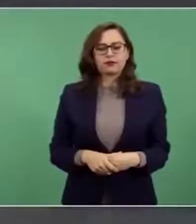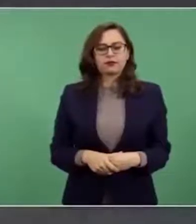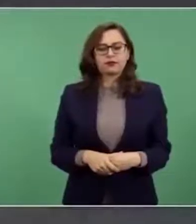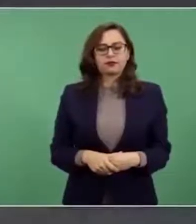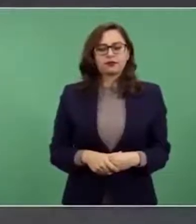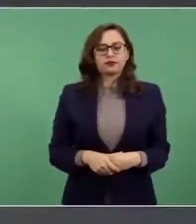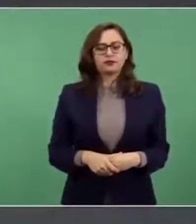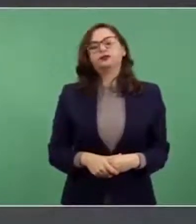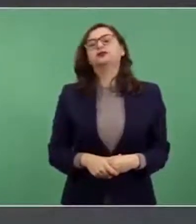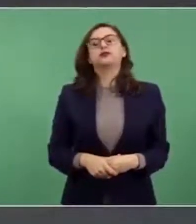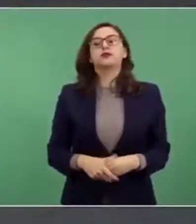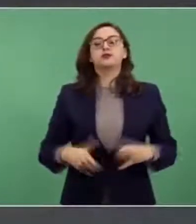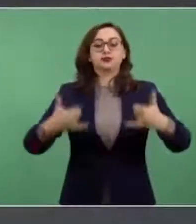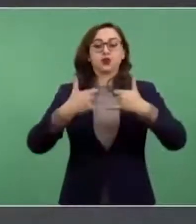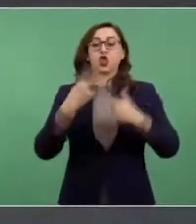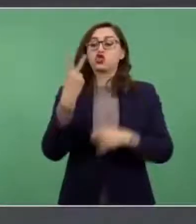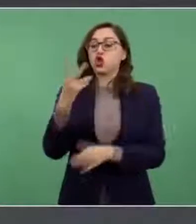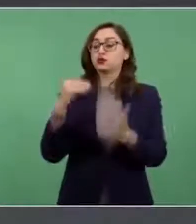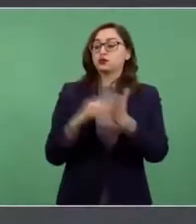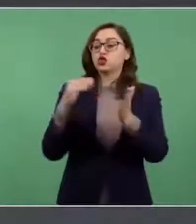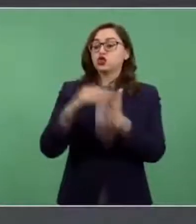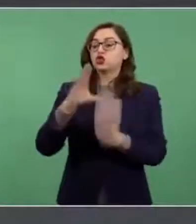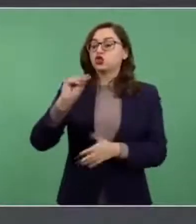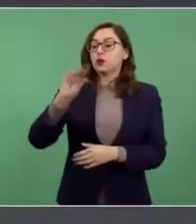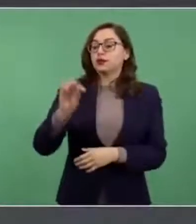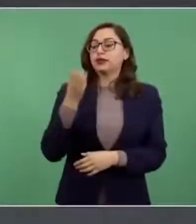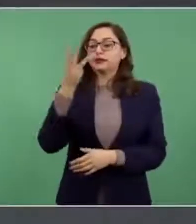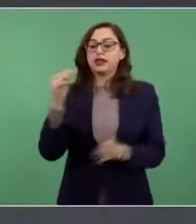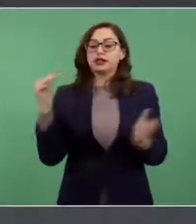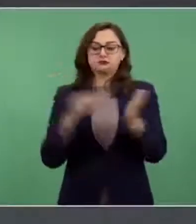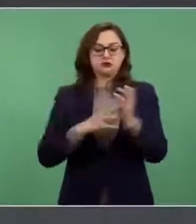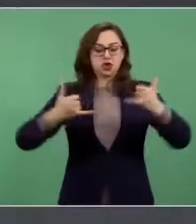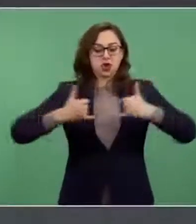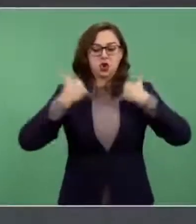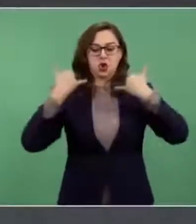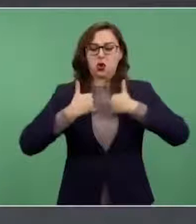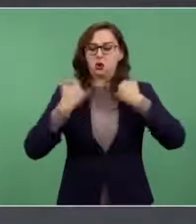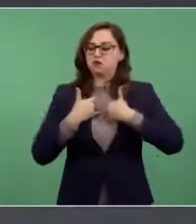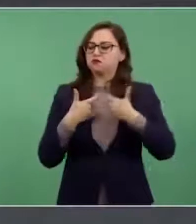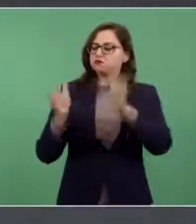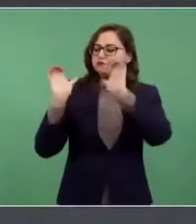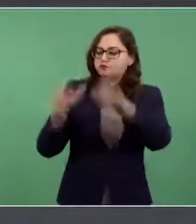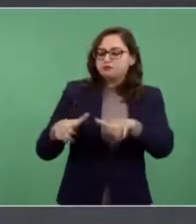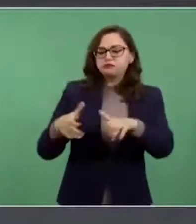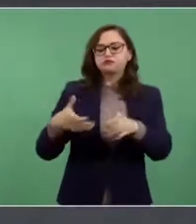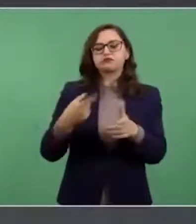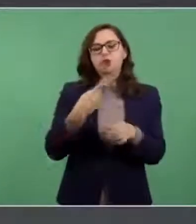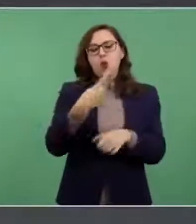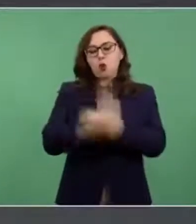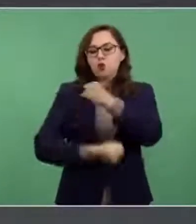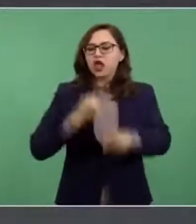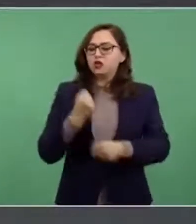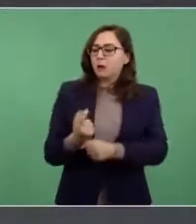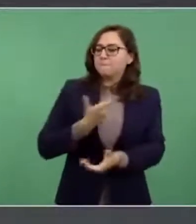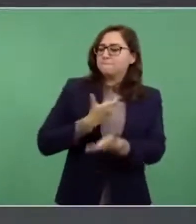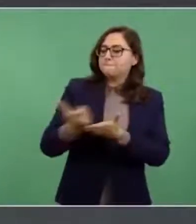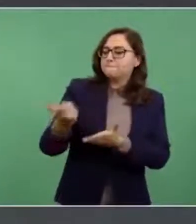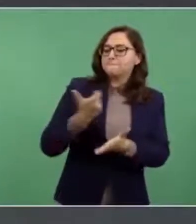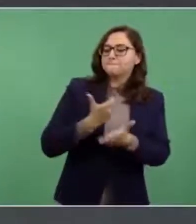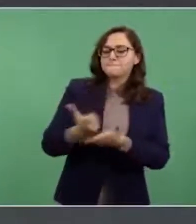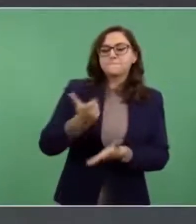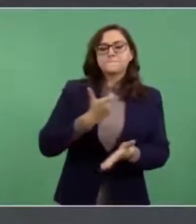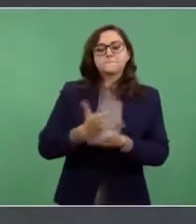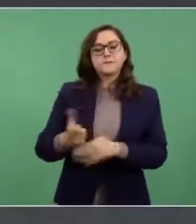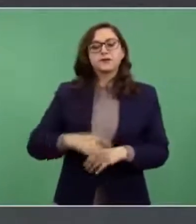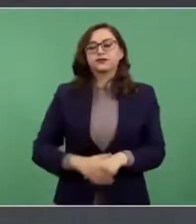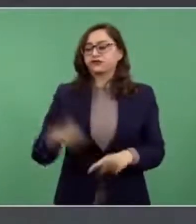$2,093,000 jóvenes han trabajado como aprendices con una percepción de un salario mínimo. En 3